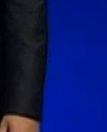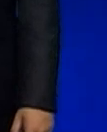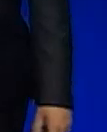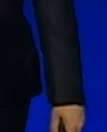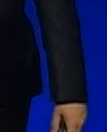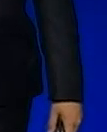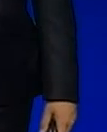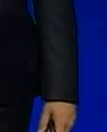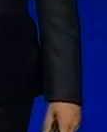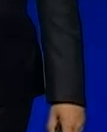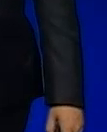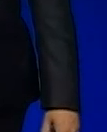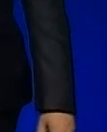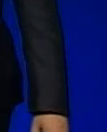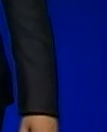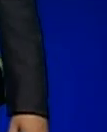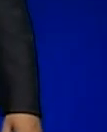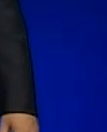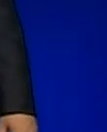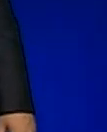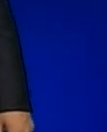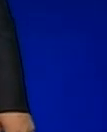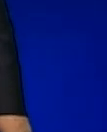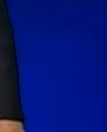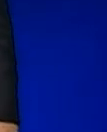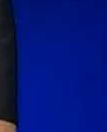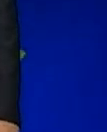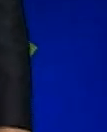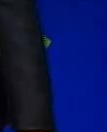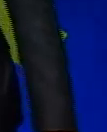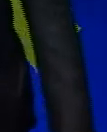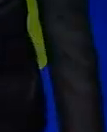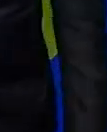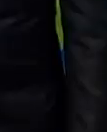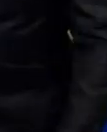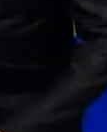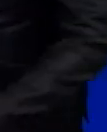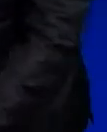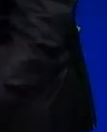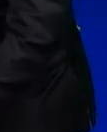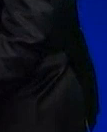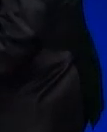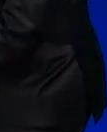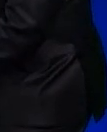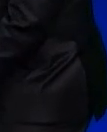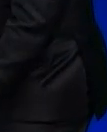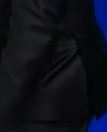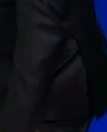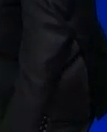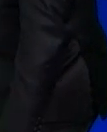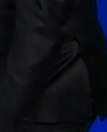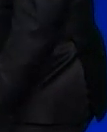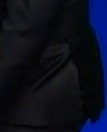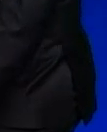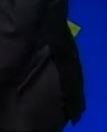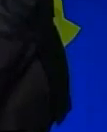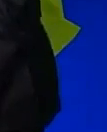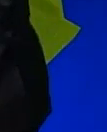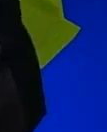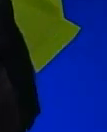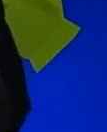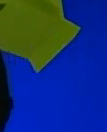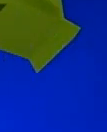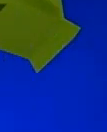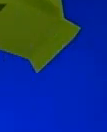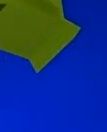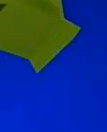ciudad de La Paz. Esperen una tarde mayormente seca, una tarde también mayormente despejada y cómoda hacia el sur en la ciudad de Valle Grande. La temperatura llegará a